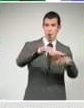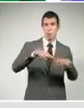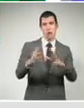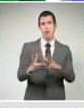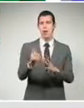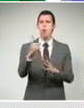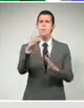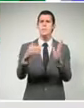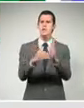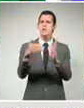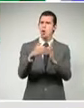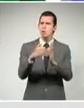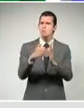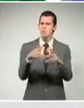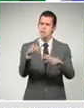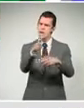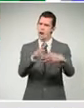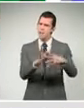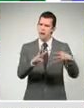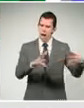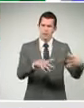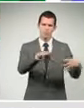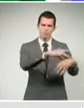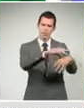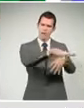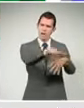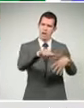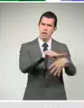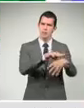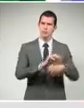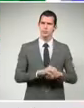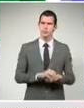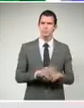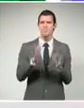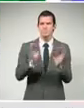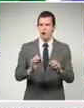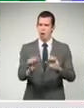no se logra un control. Ayer